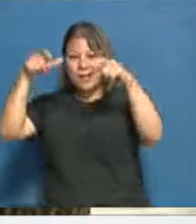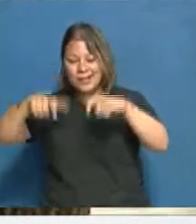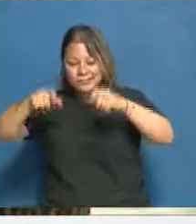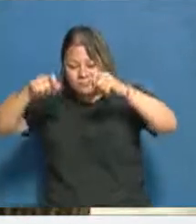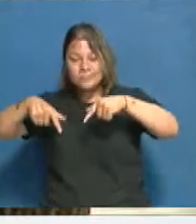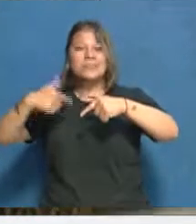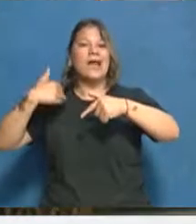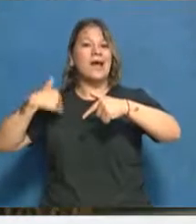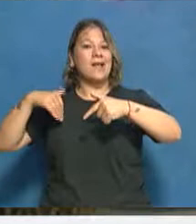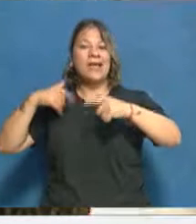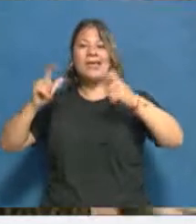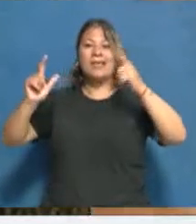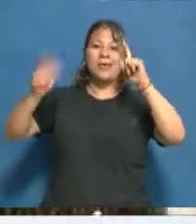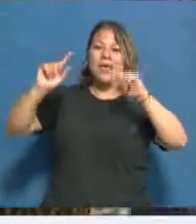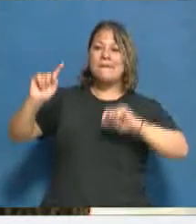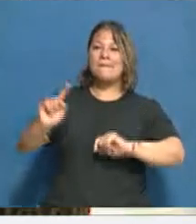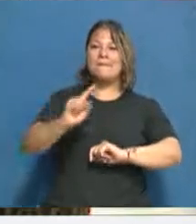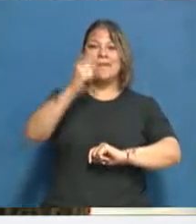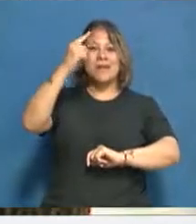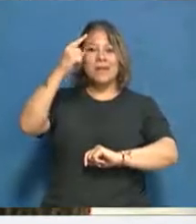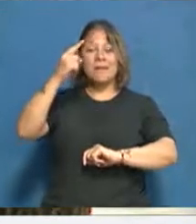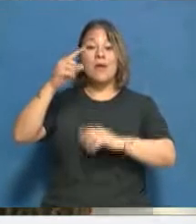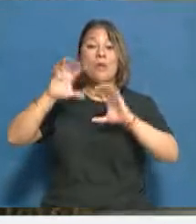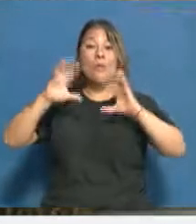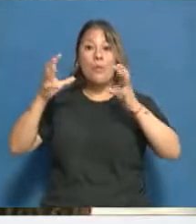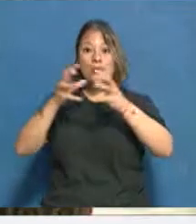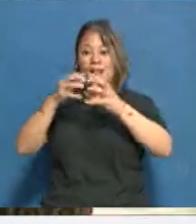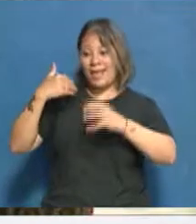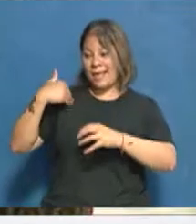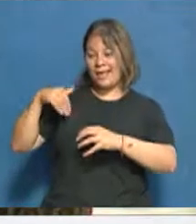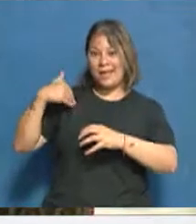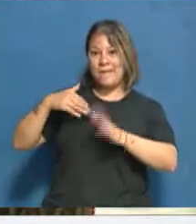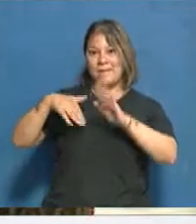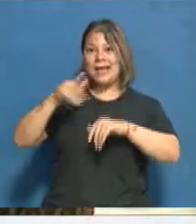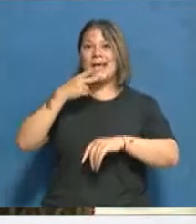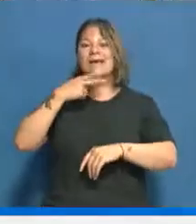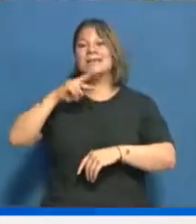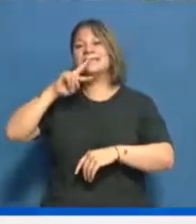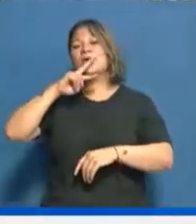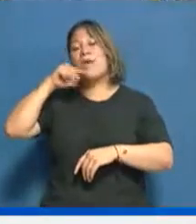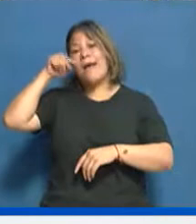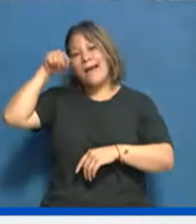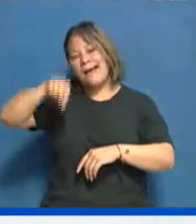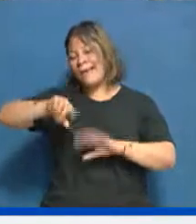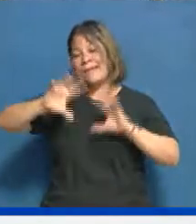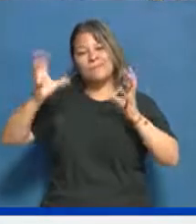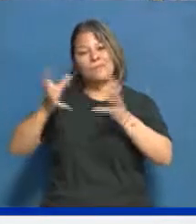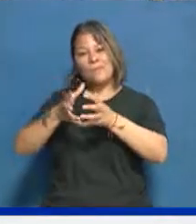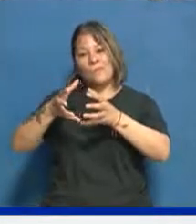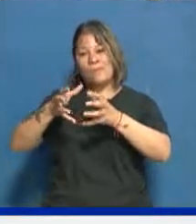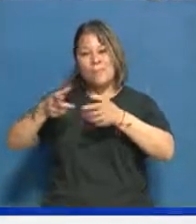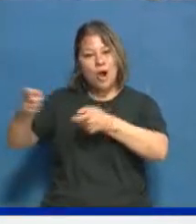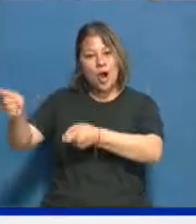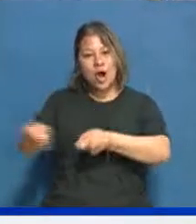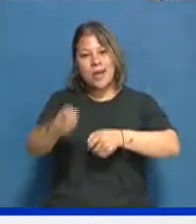en poder disfrutarlo era la primera vez que se hacía un mundial en Argentina y sobre todo en San Juan que es la cuna del hockey mundial y poder